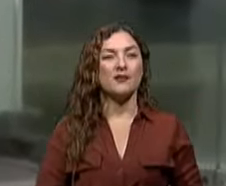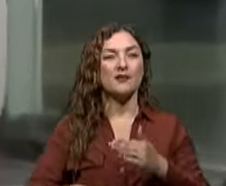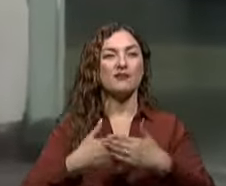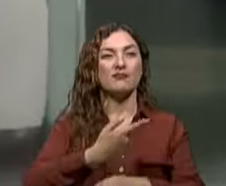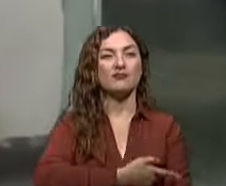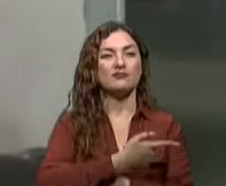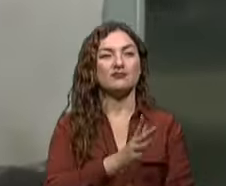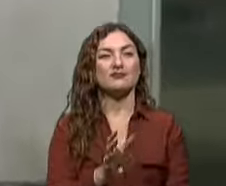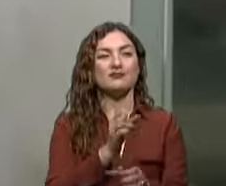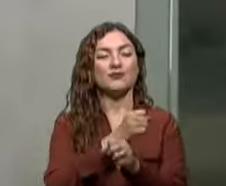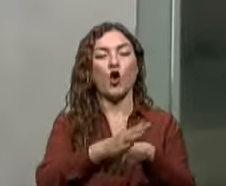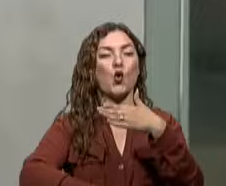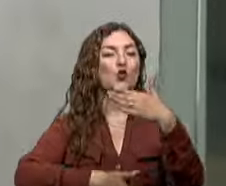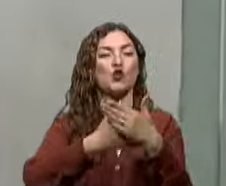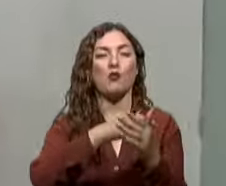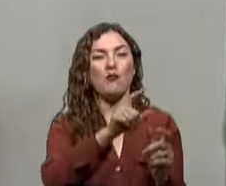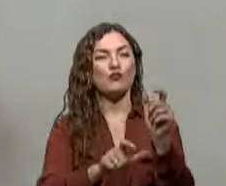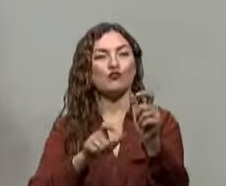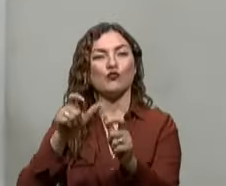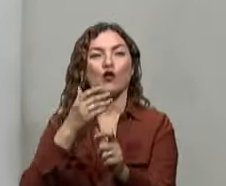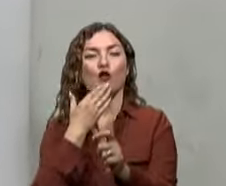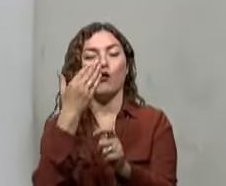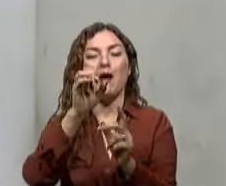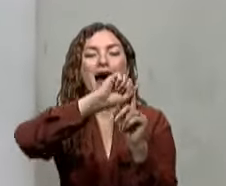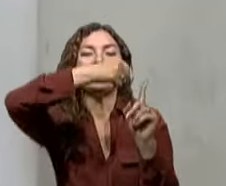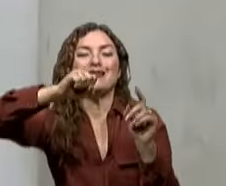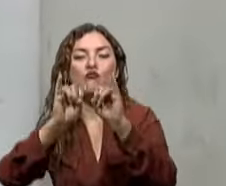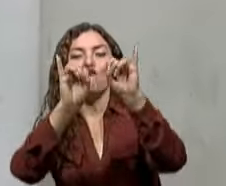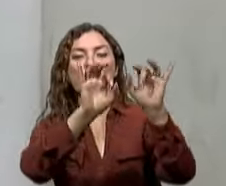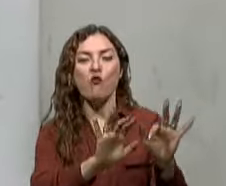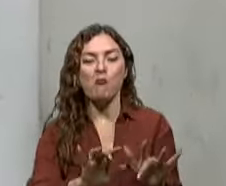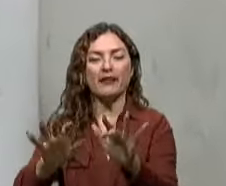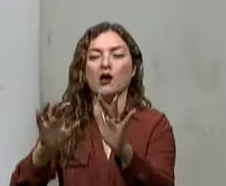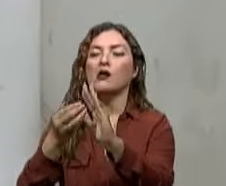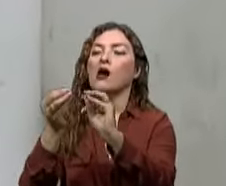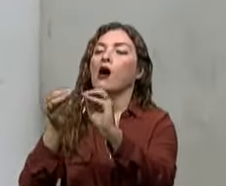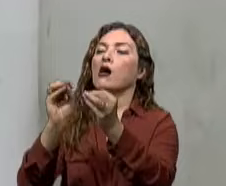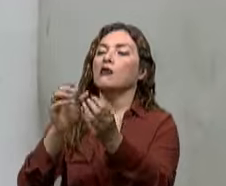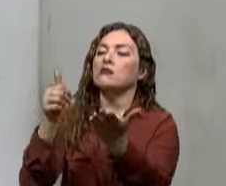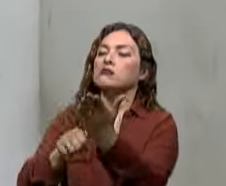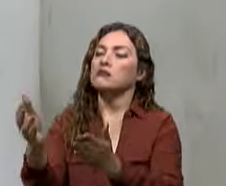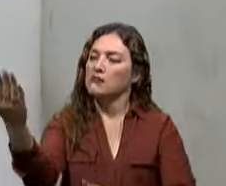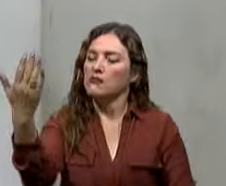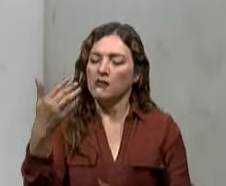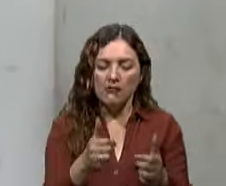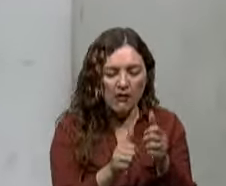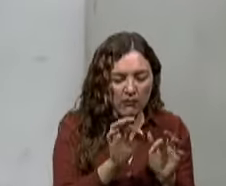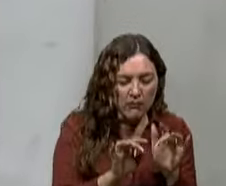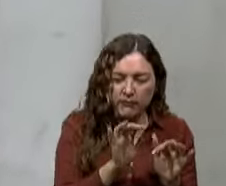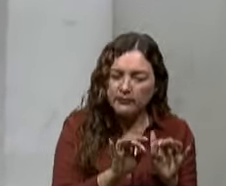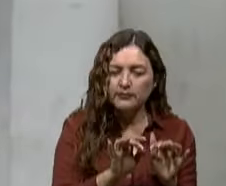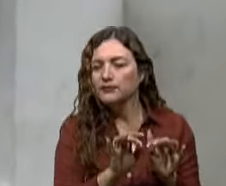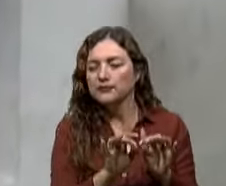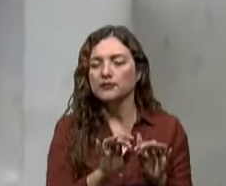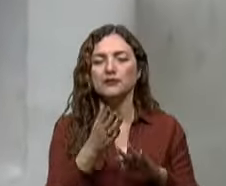diariamente, el registro a todas las personas con nuestra herramienta en el sistema informático de igual forma y el registro corporal para ver que los ciudadanos